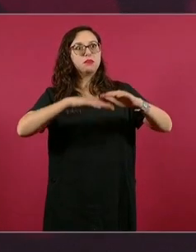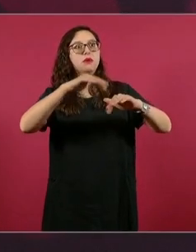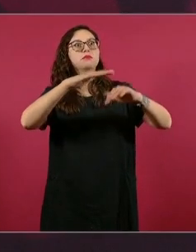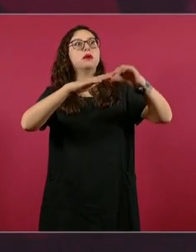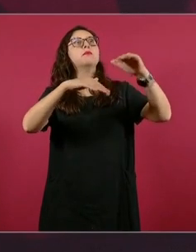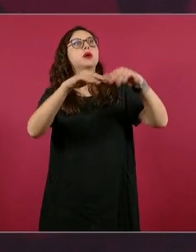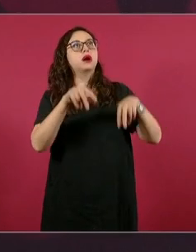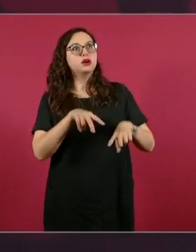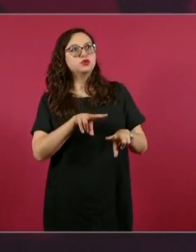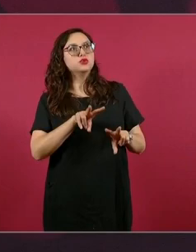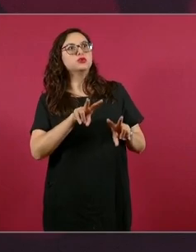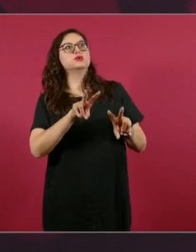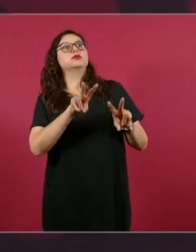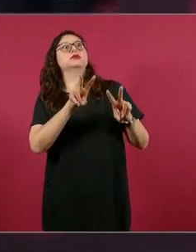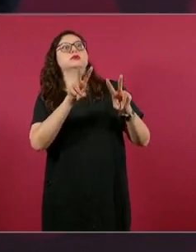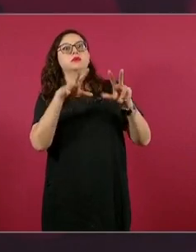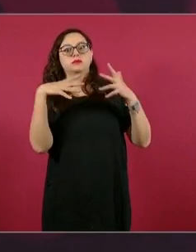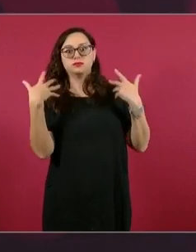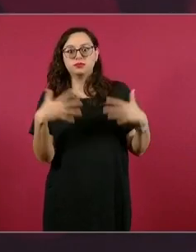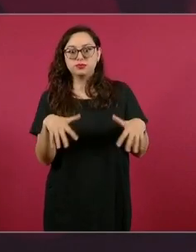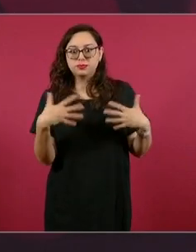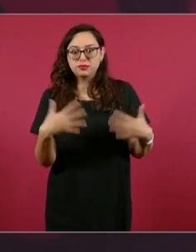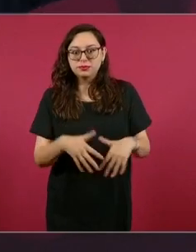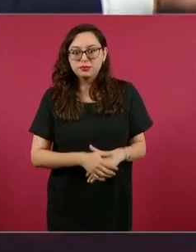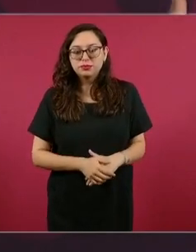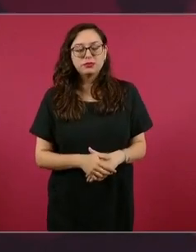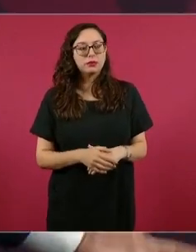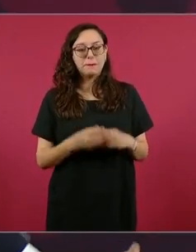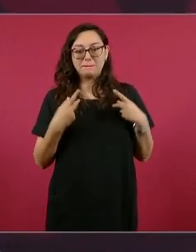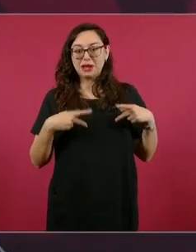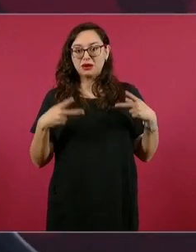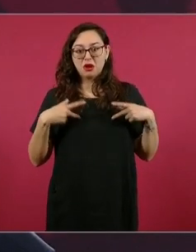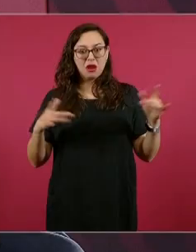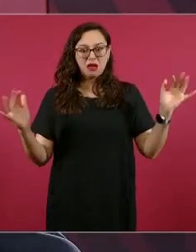la refinería, más de 30,000 obreros.